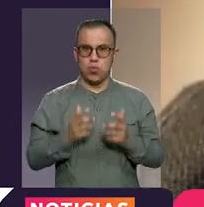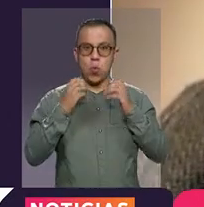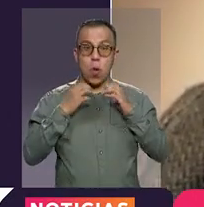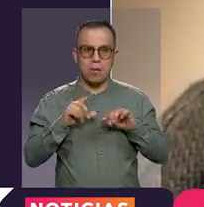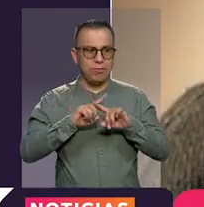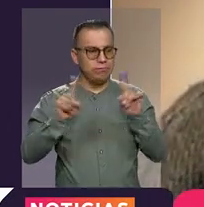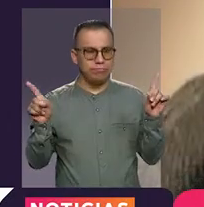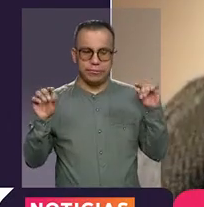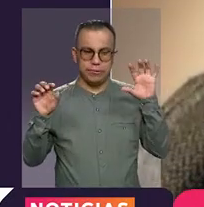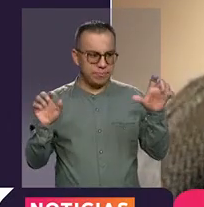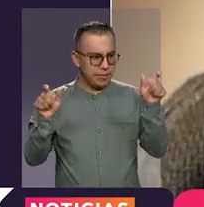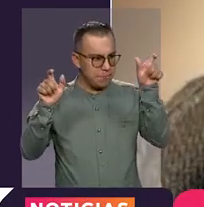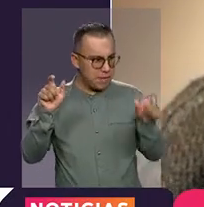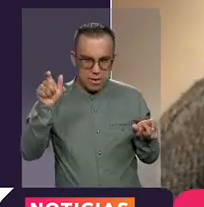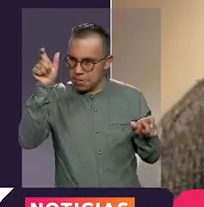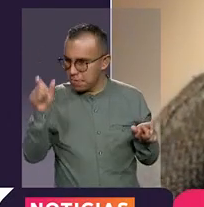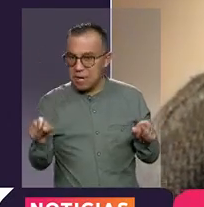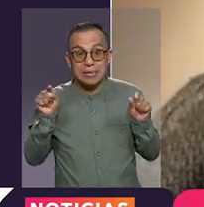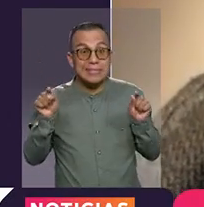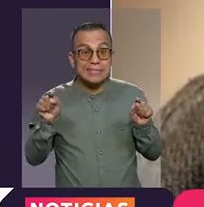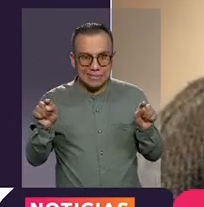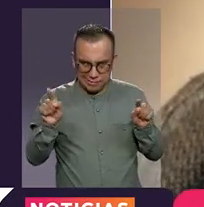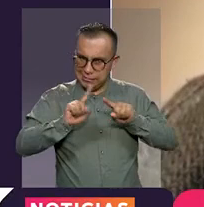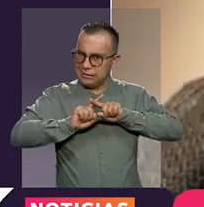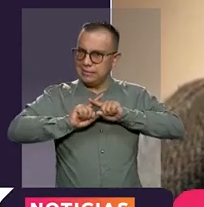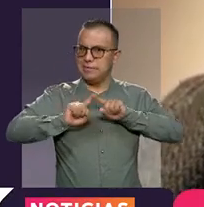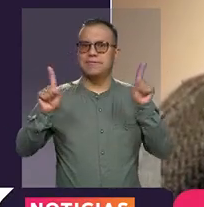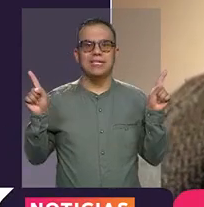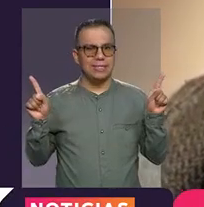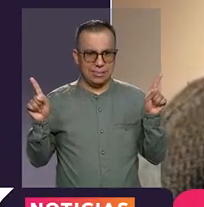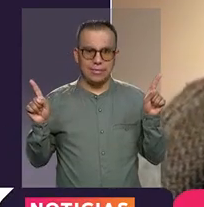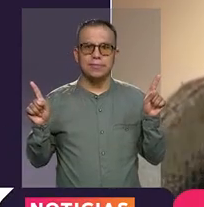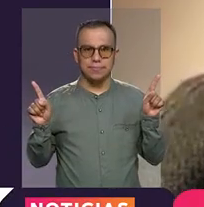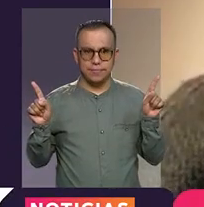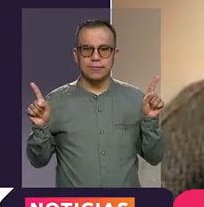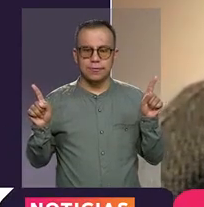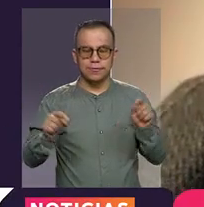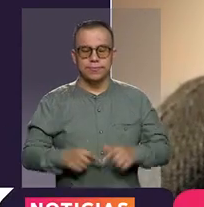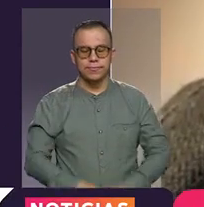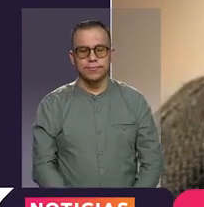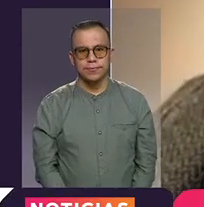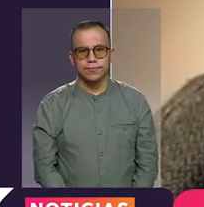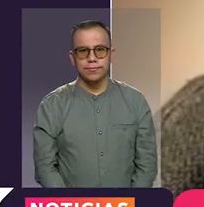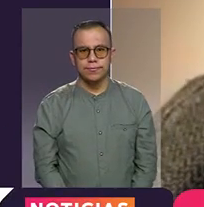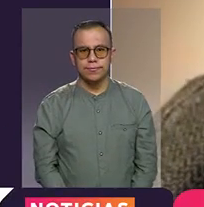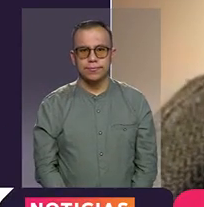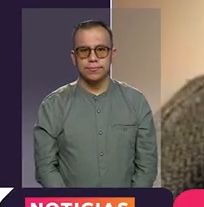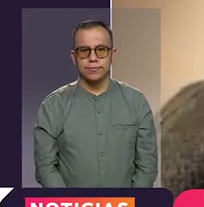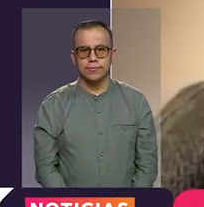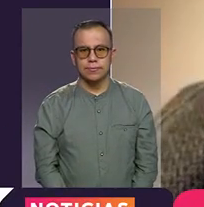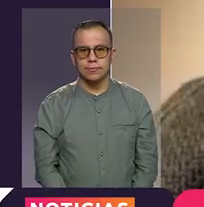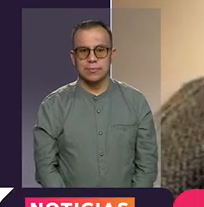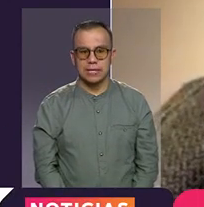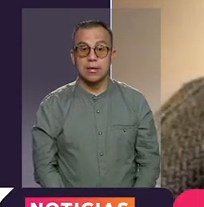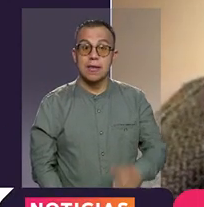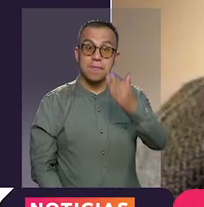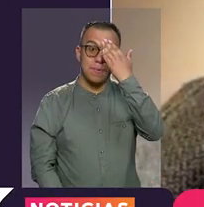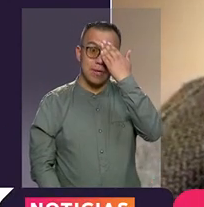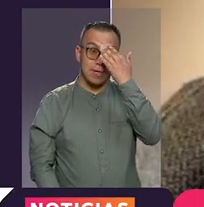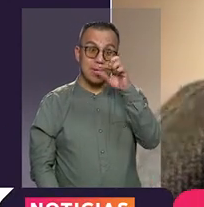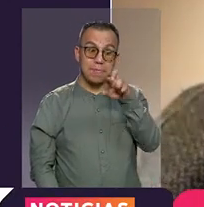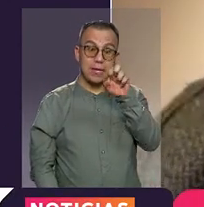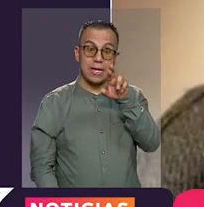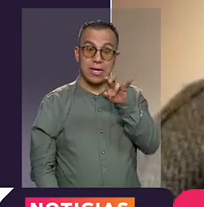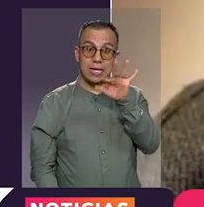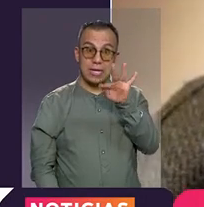orgánico está en ese momento totalmente diferente. Y el perito está, tanto